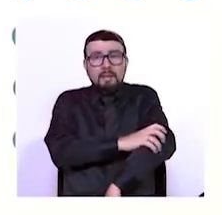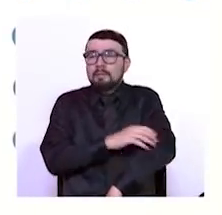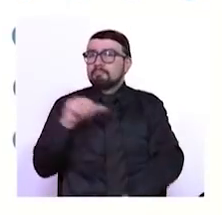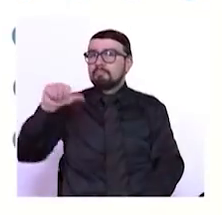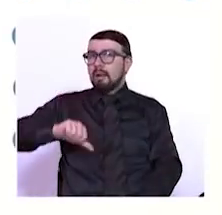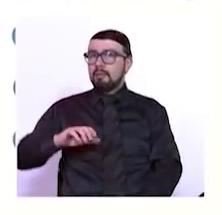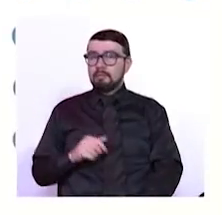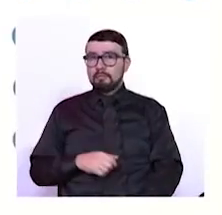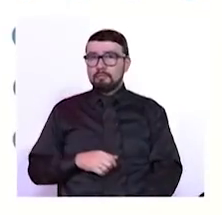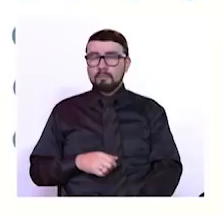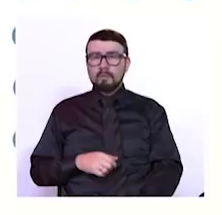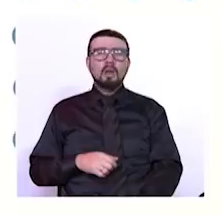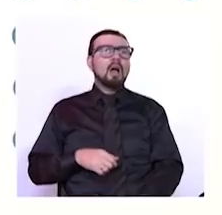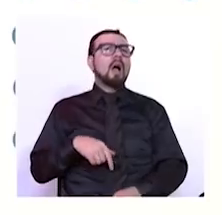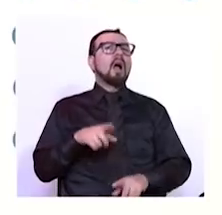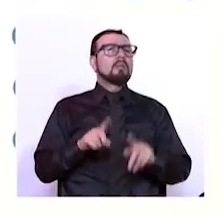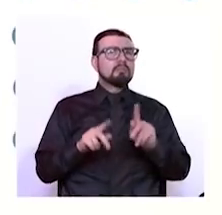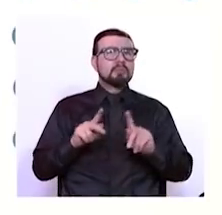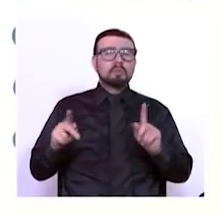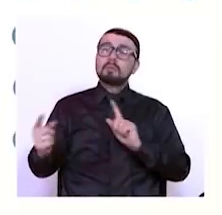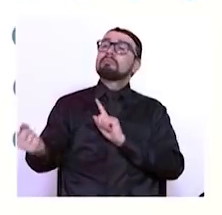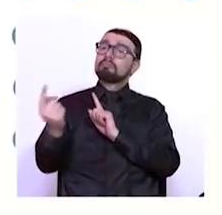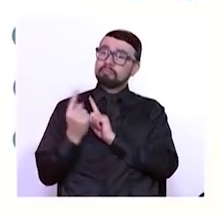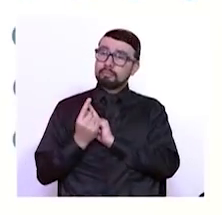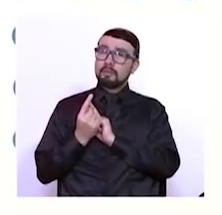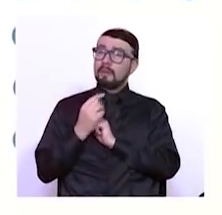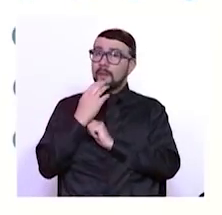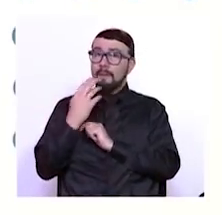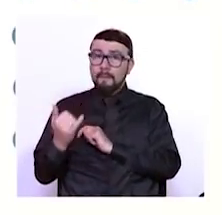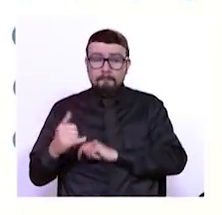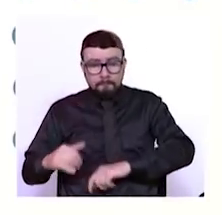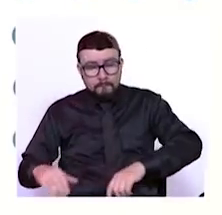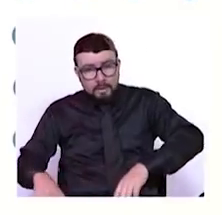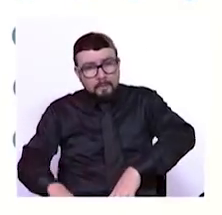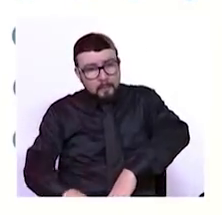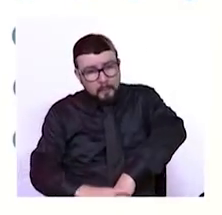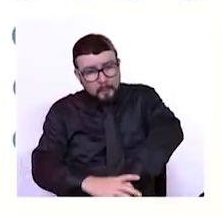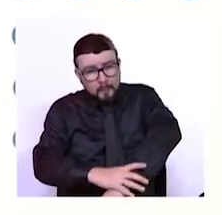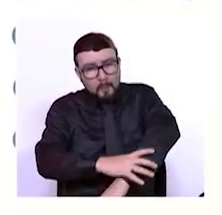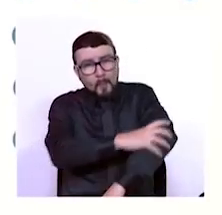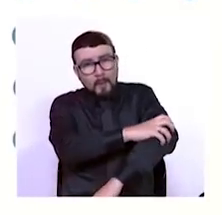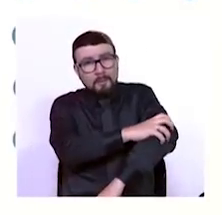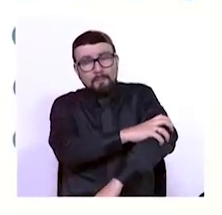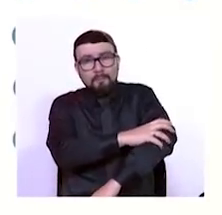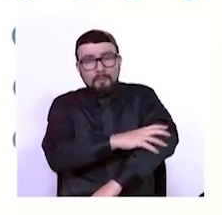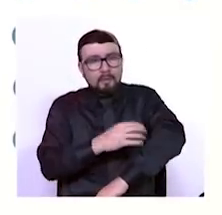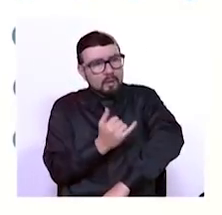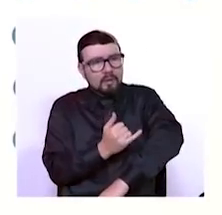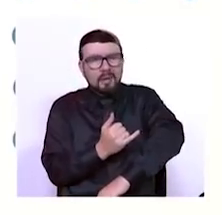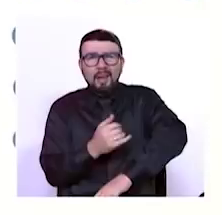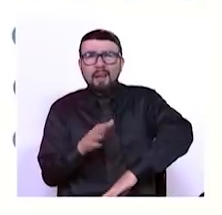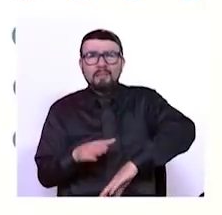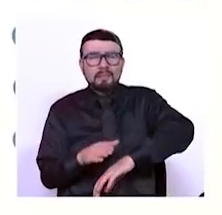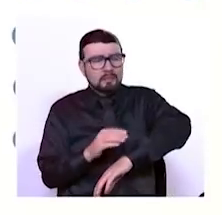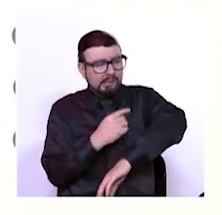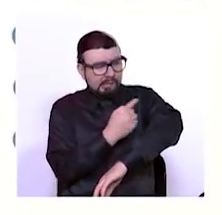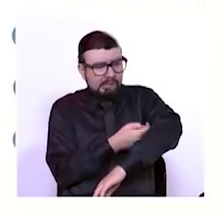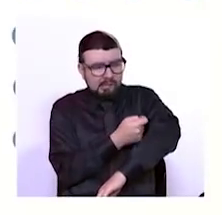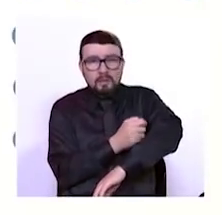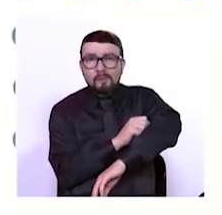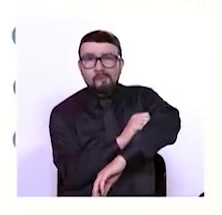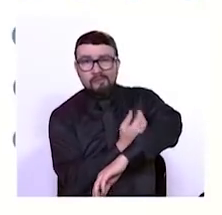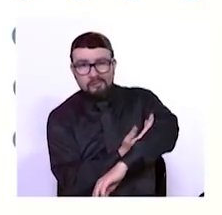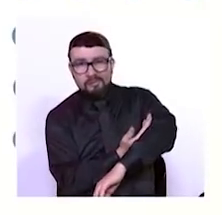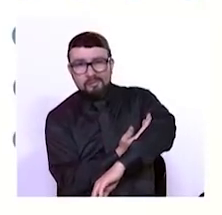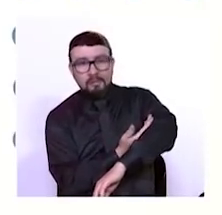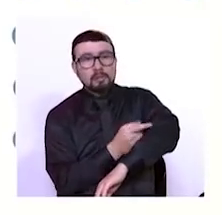Porque he visto en muchos de mis pacientes que en la parte superior, cuando ya está llegando al final de la media, se hace un rollo. Y ese